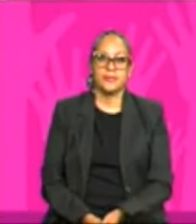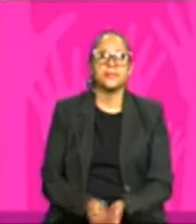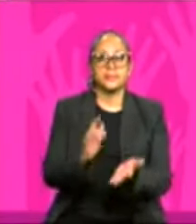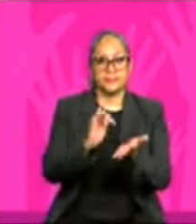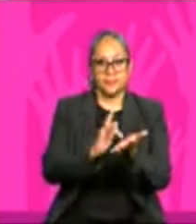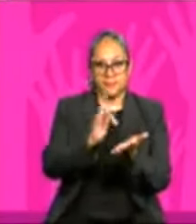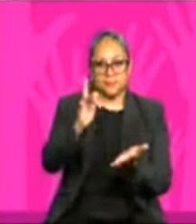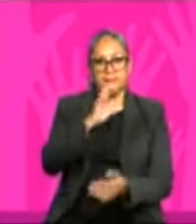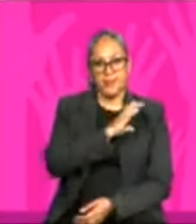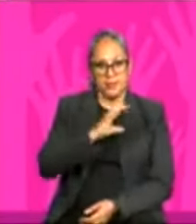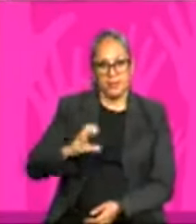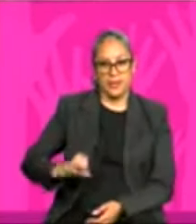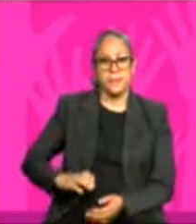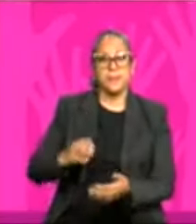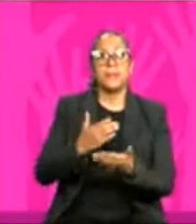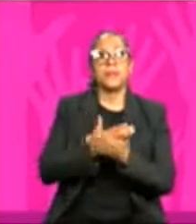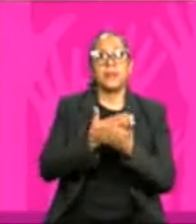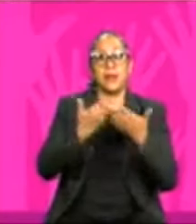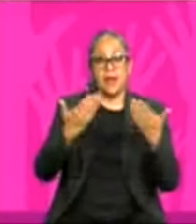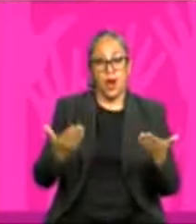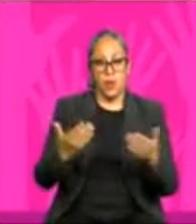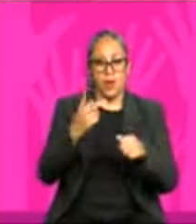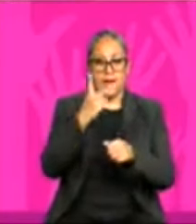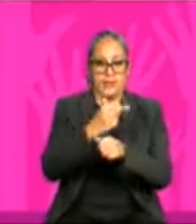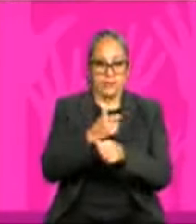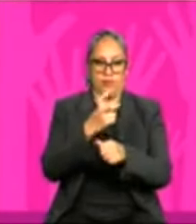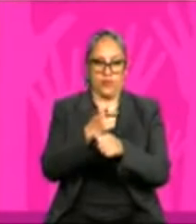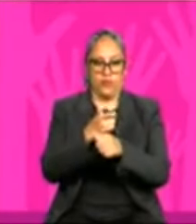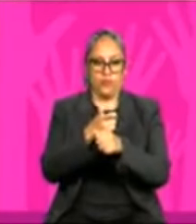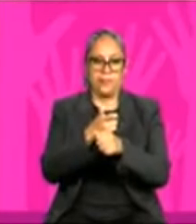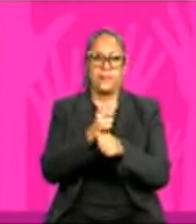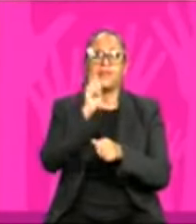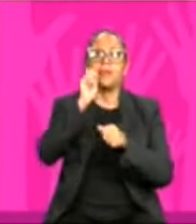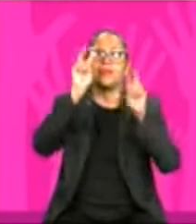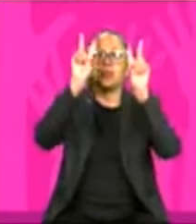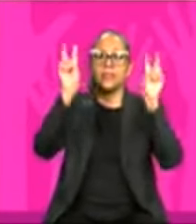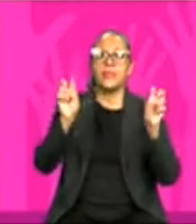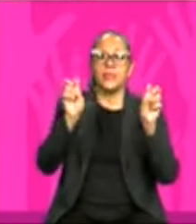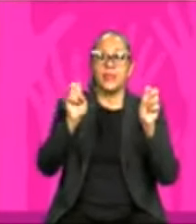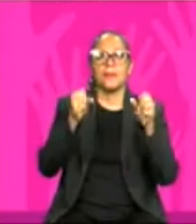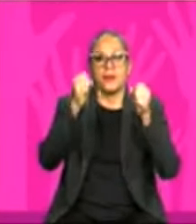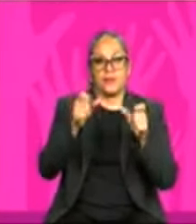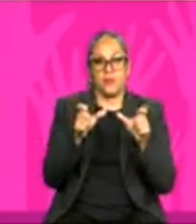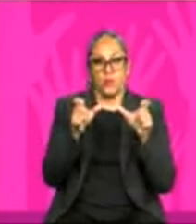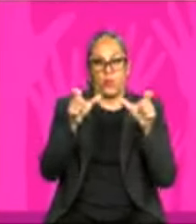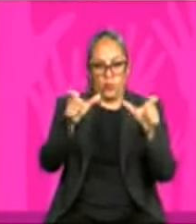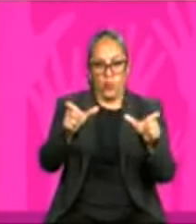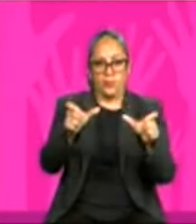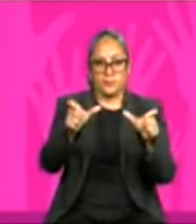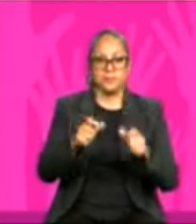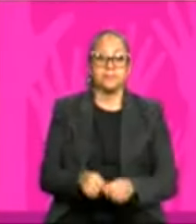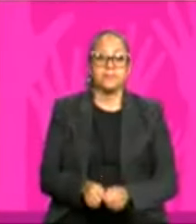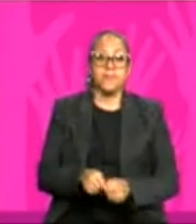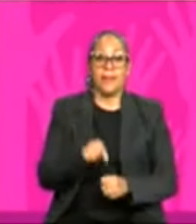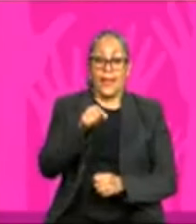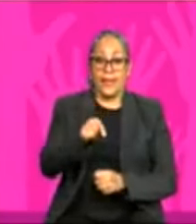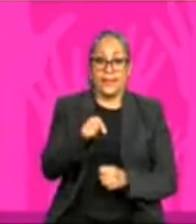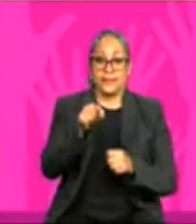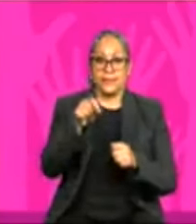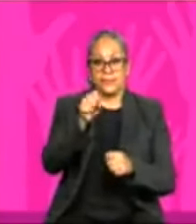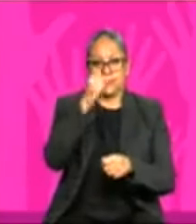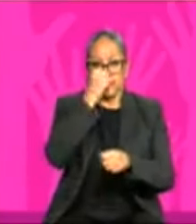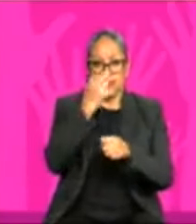Gracias, candidata. Vamos a la segunda ronda. El tema es seguridad. De acuerdo al Secretariado Ejecutivo del Sistema Nacional de